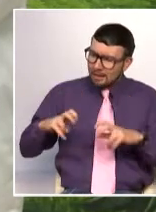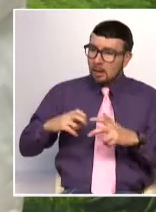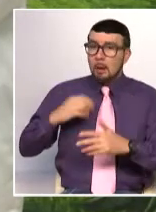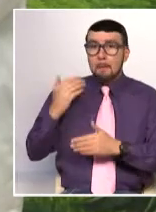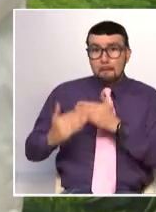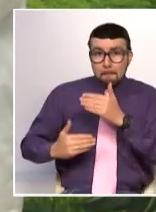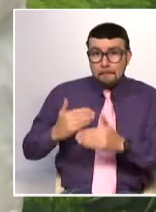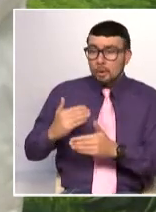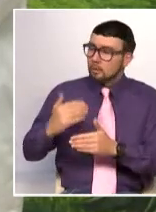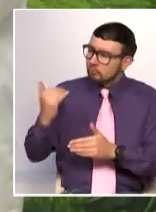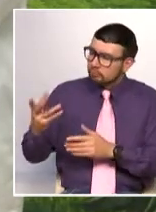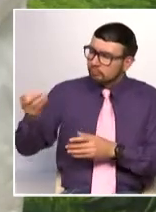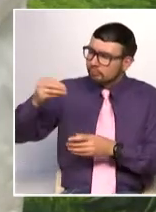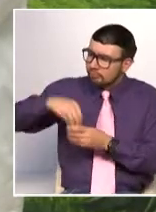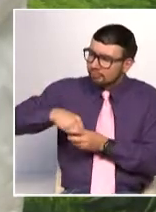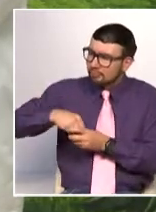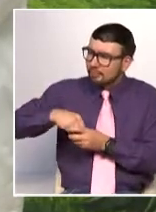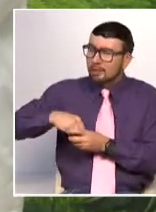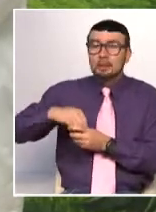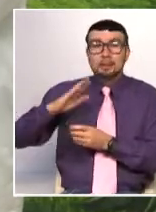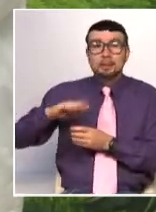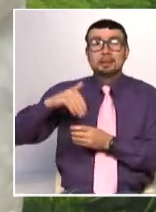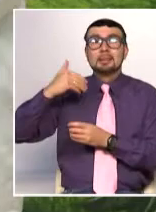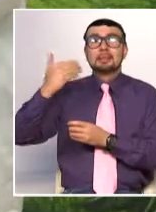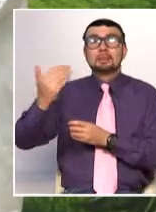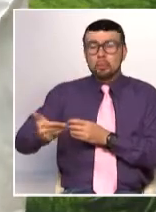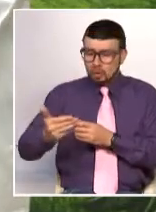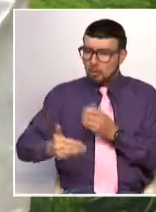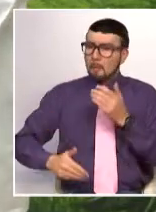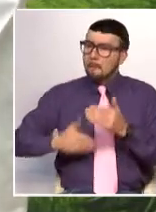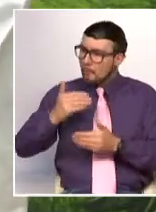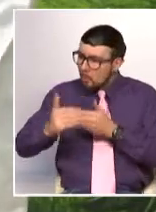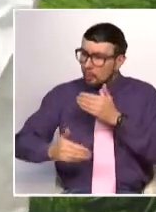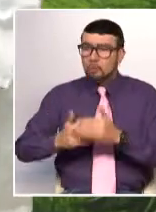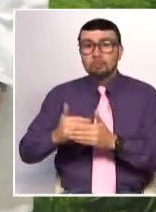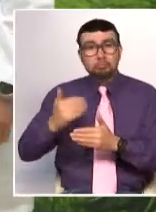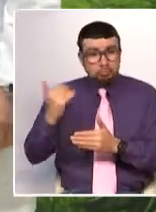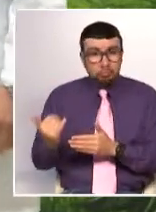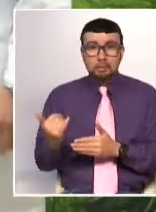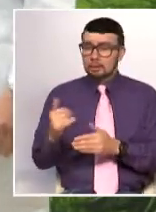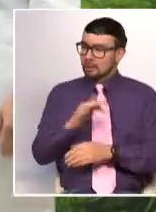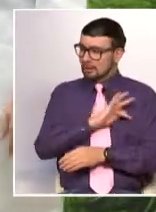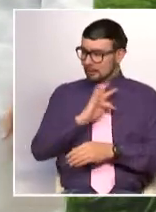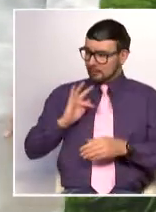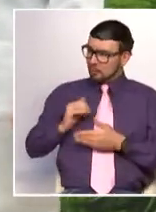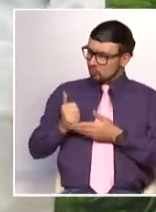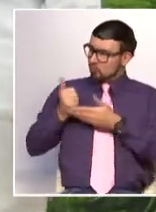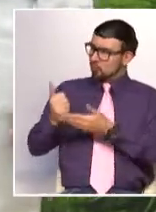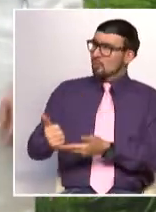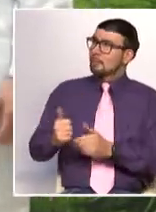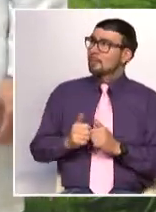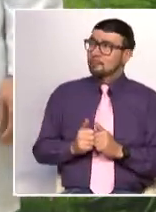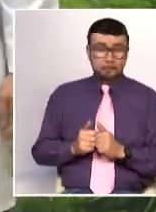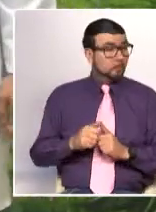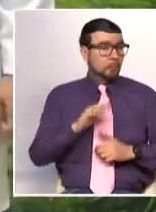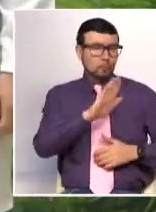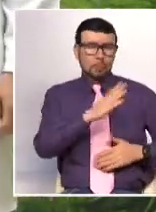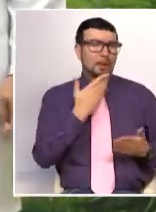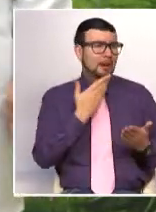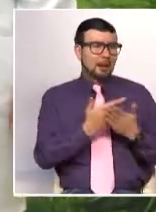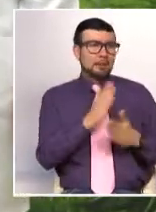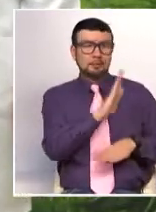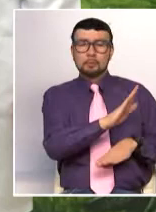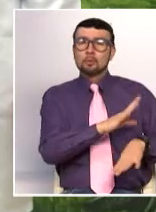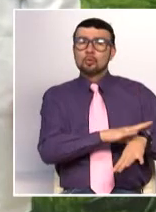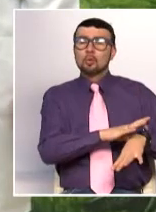del paciente para luego entrar a un proceso terapéutico muchísimas gracias doctor jorge enrique y